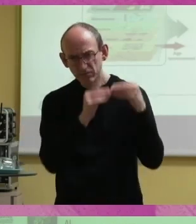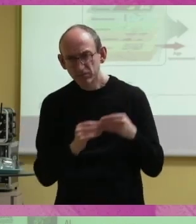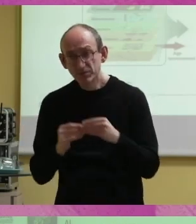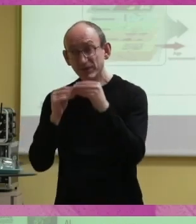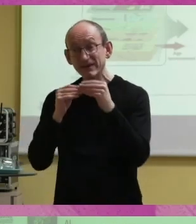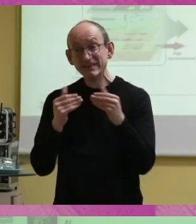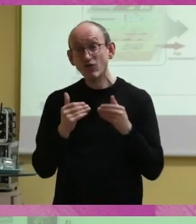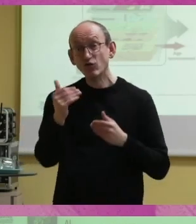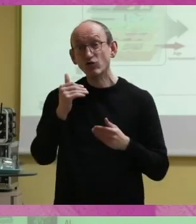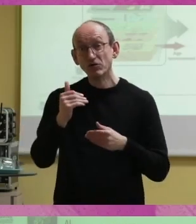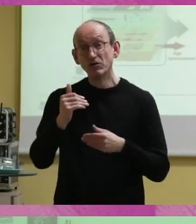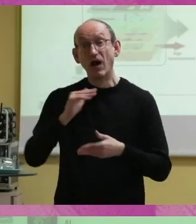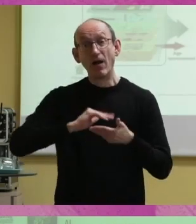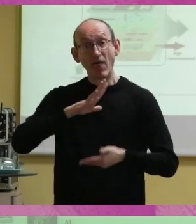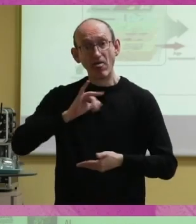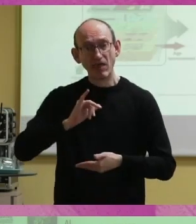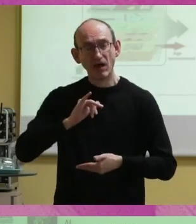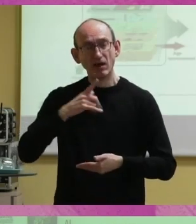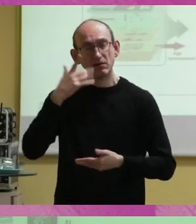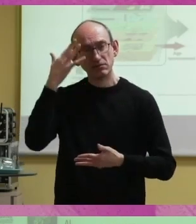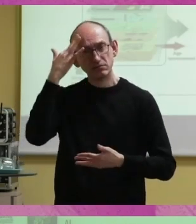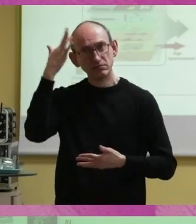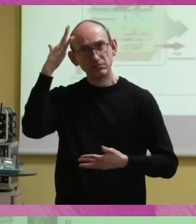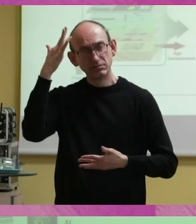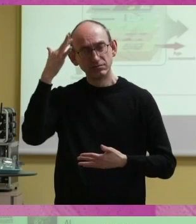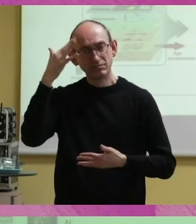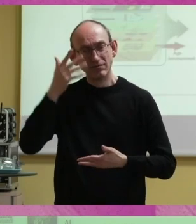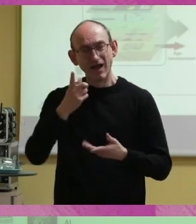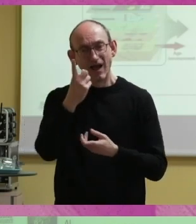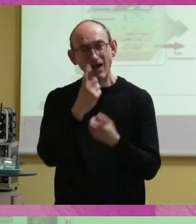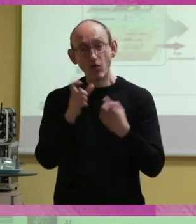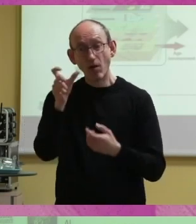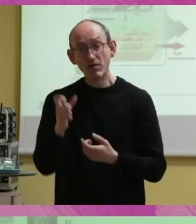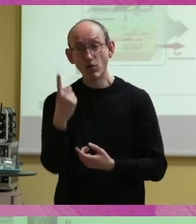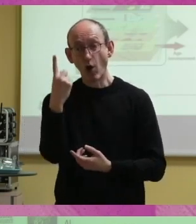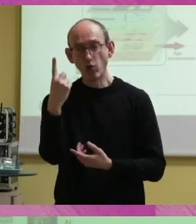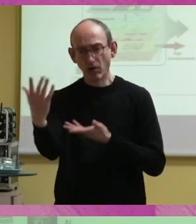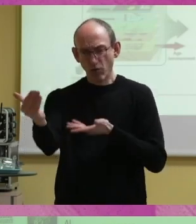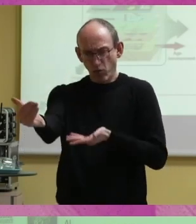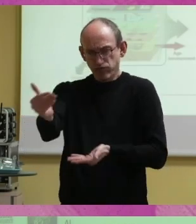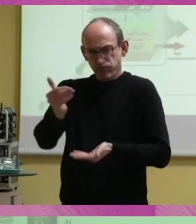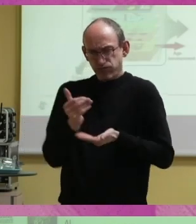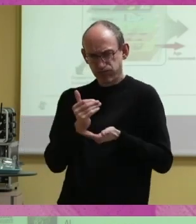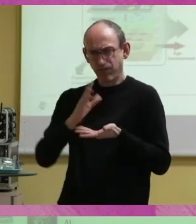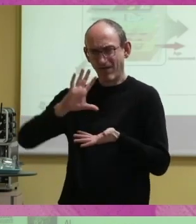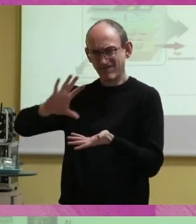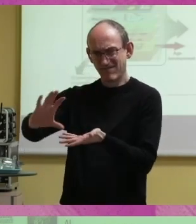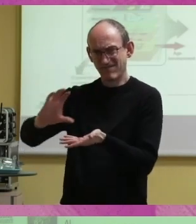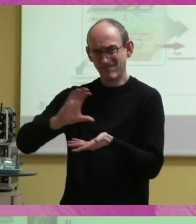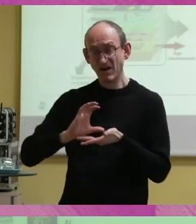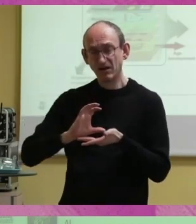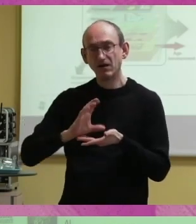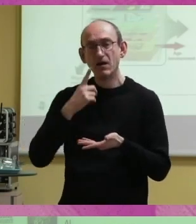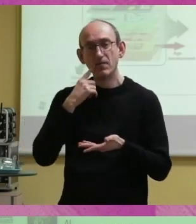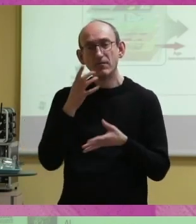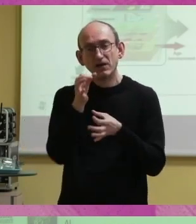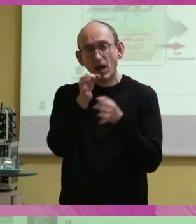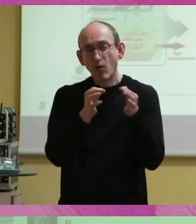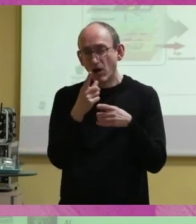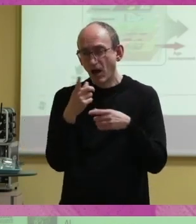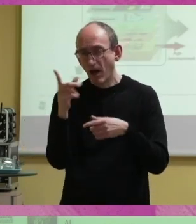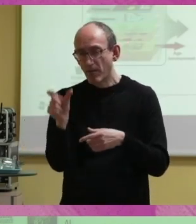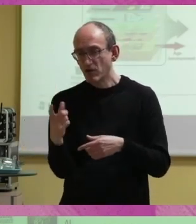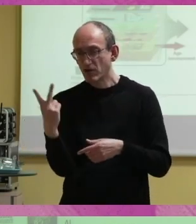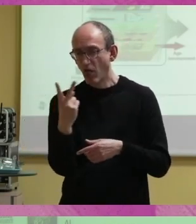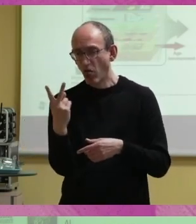capaces de hacer esto, imaginaros la cantidad de información que vamos a recibir de un solo plumazo. Y discernir cuál es la molécula distinta